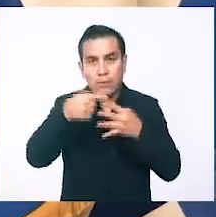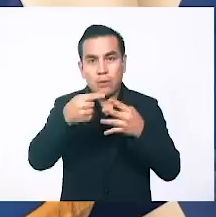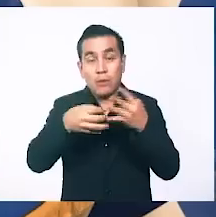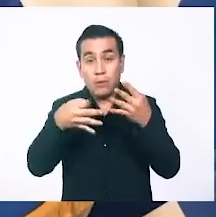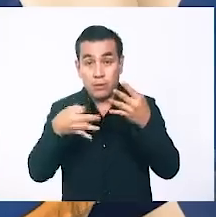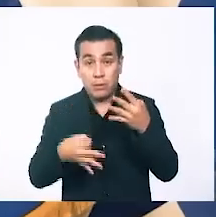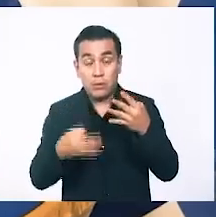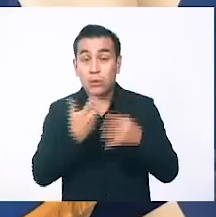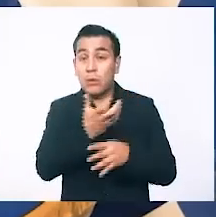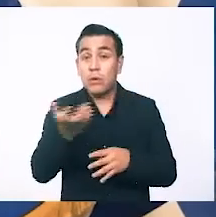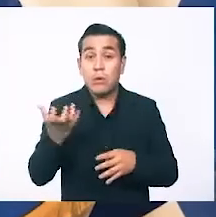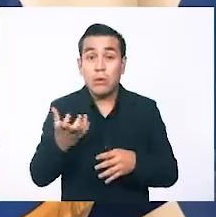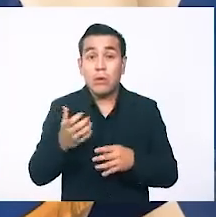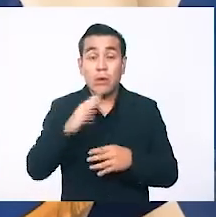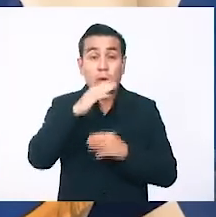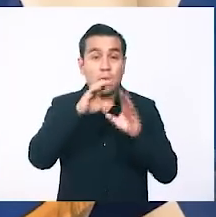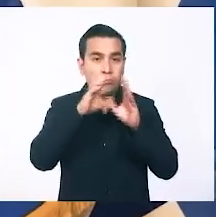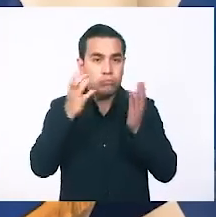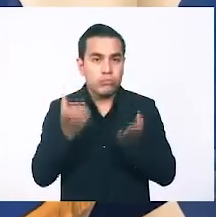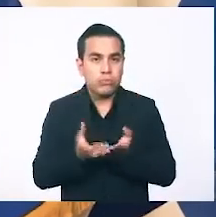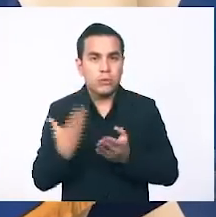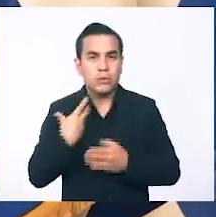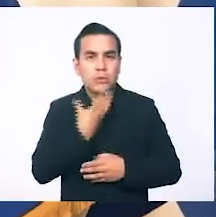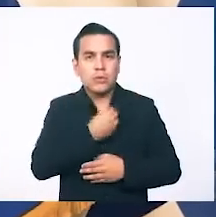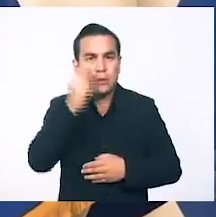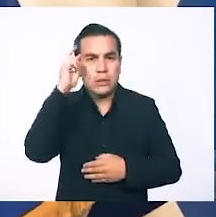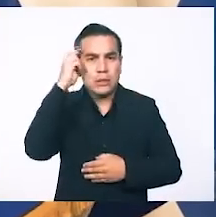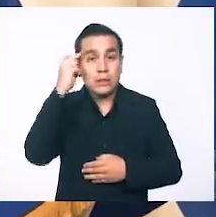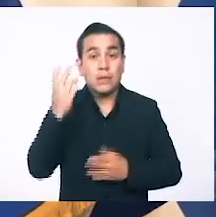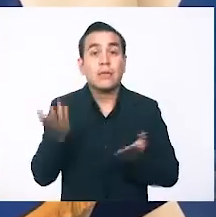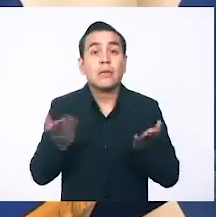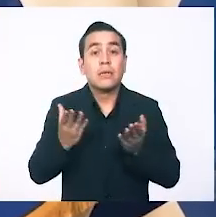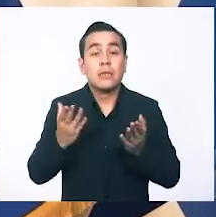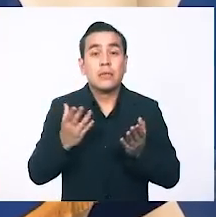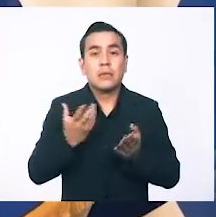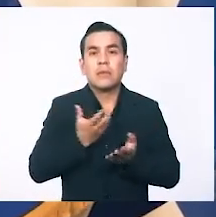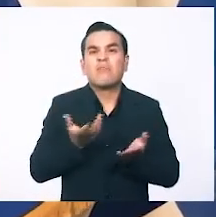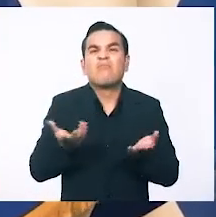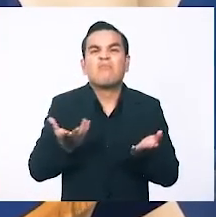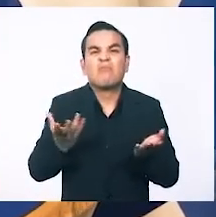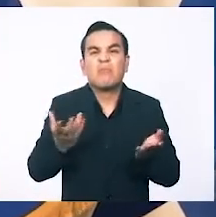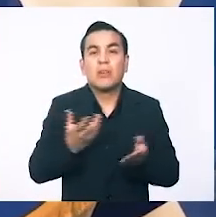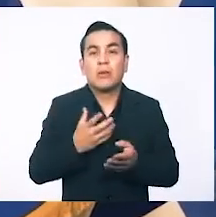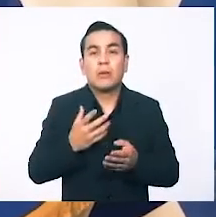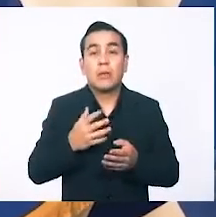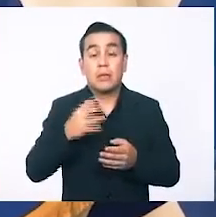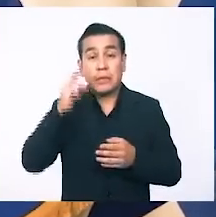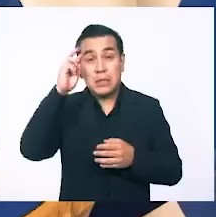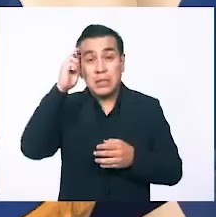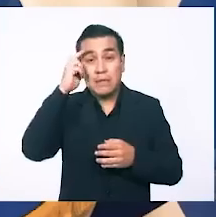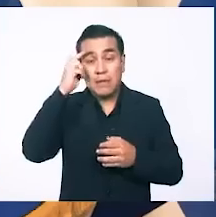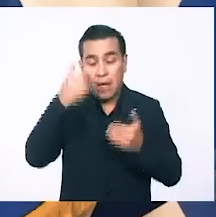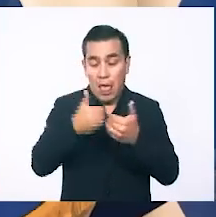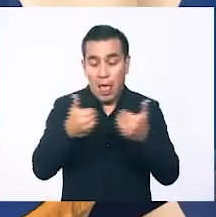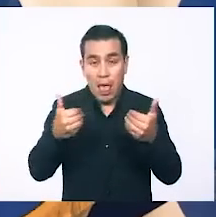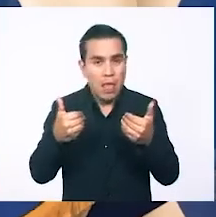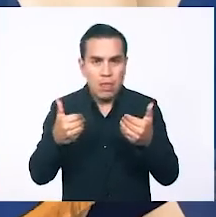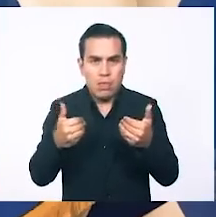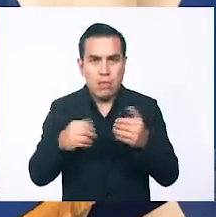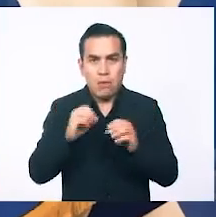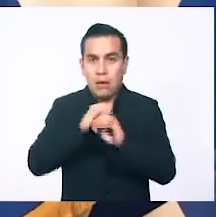internacional, etcétera, etcétera, etcétera. No estamos diciendo que somos un asteroide entre Marte y Júpiter. No, nosotros somos